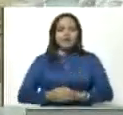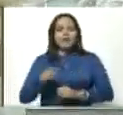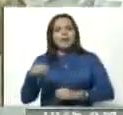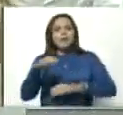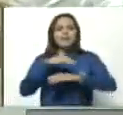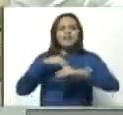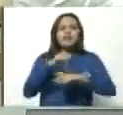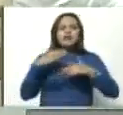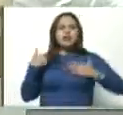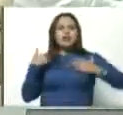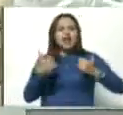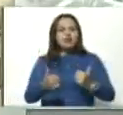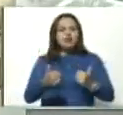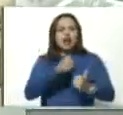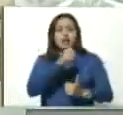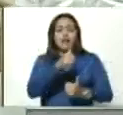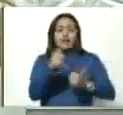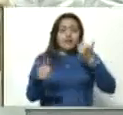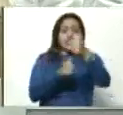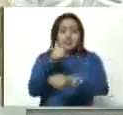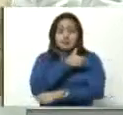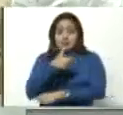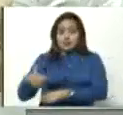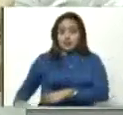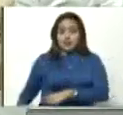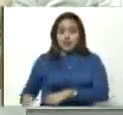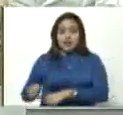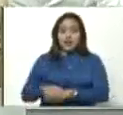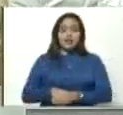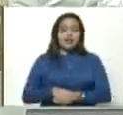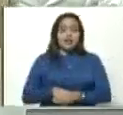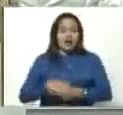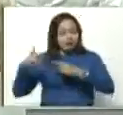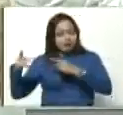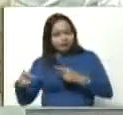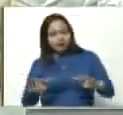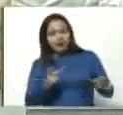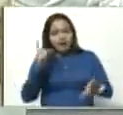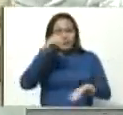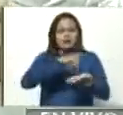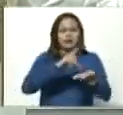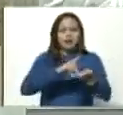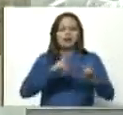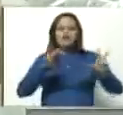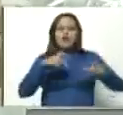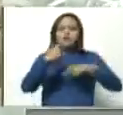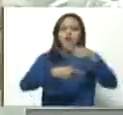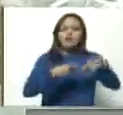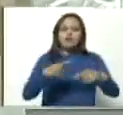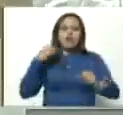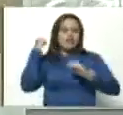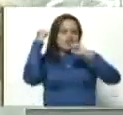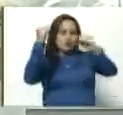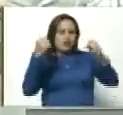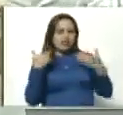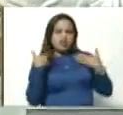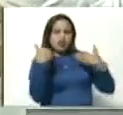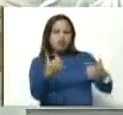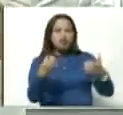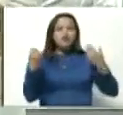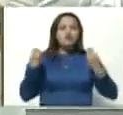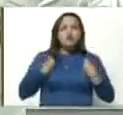vicepresidenta, a convertir esta otra nuevo proceso en otra victoria, victoria por la salud, victoria por la